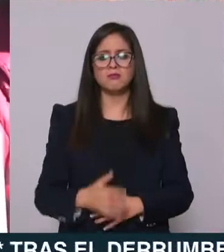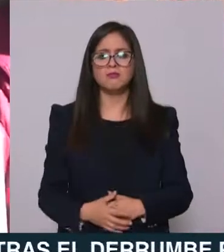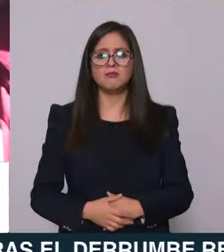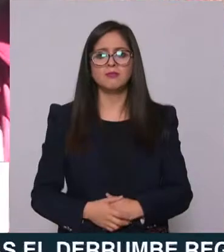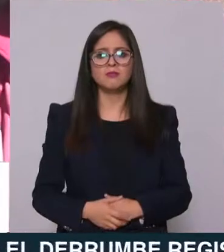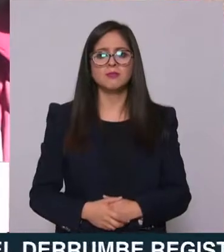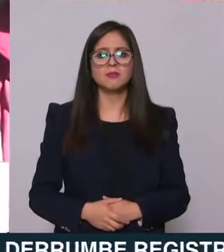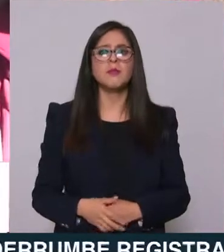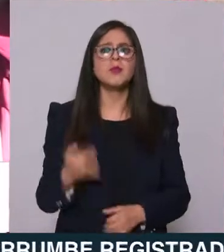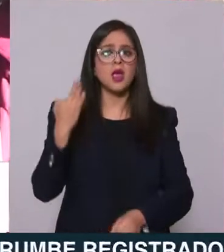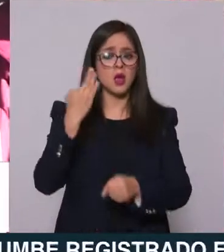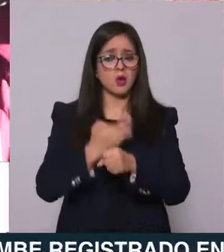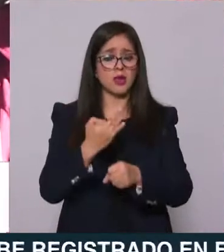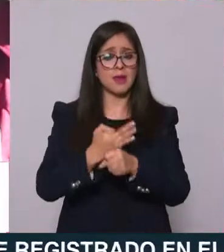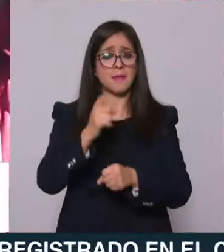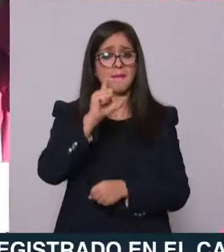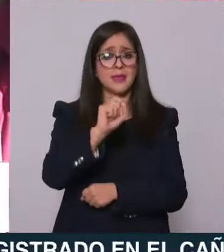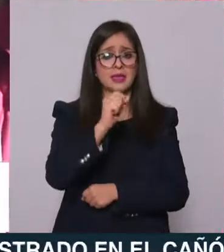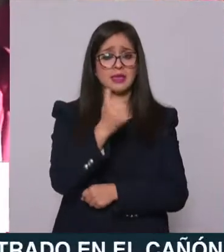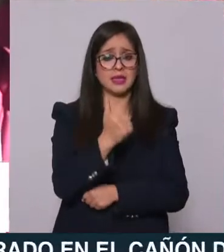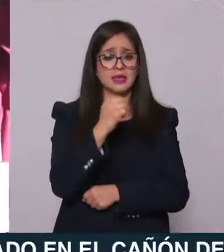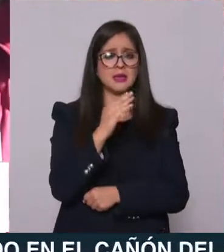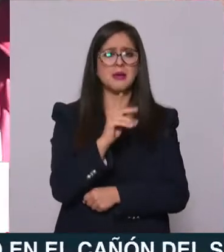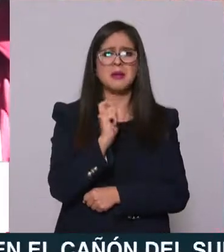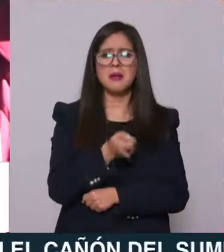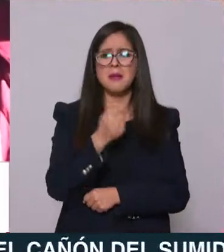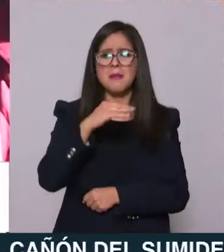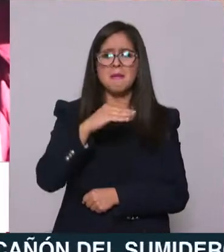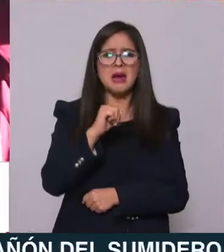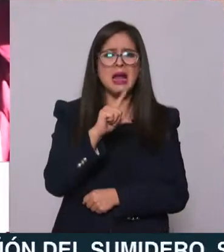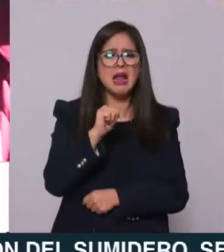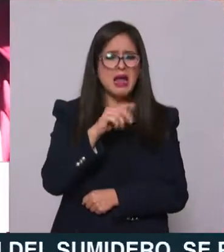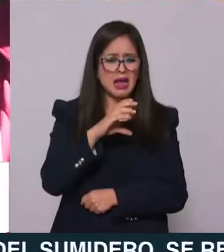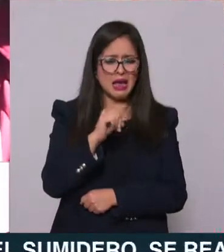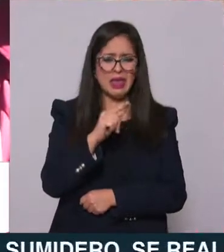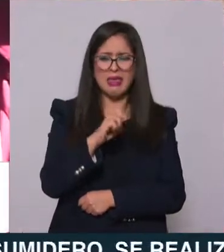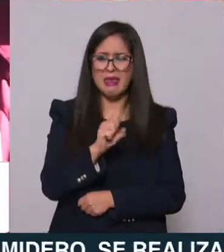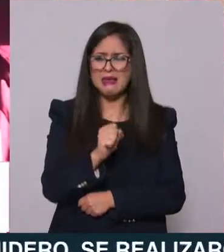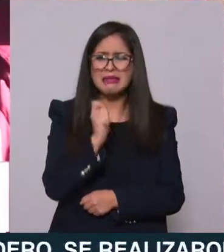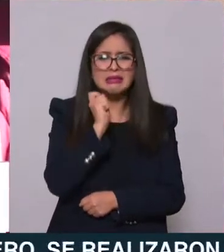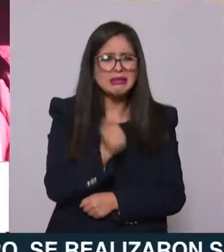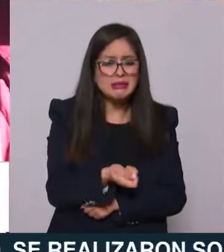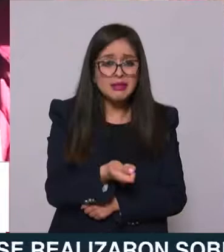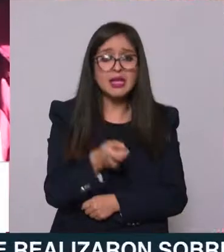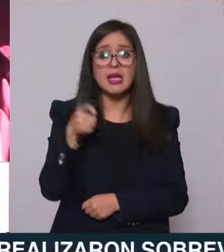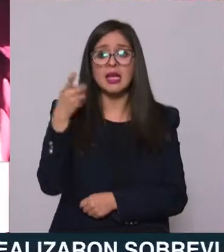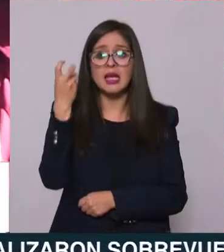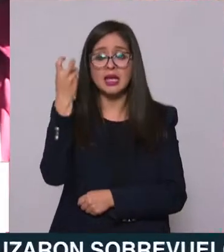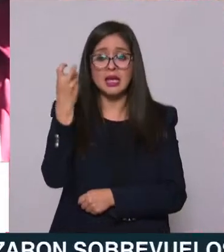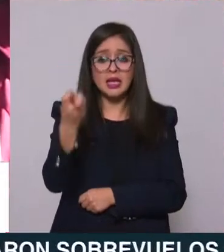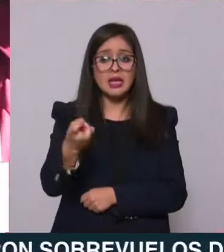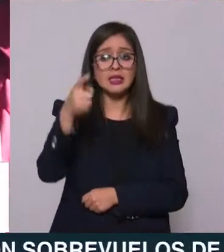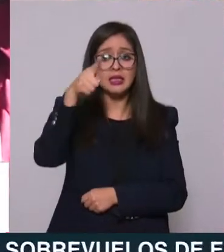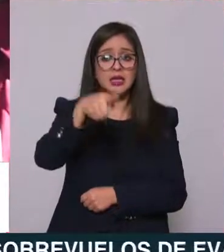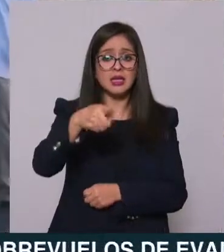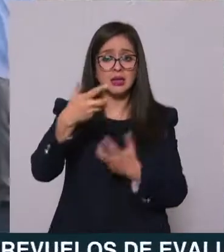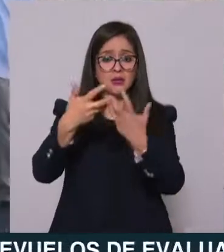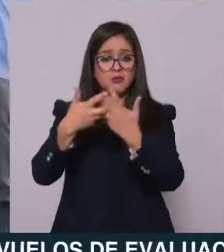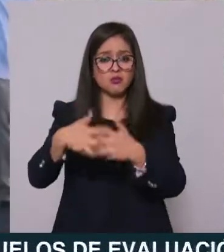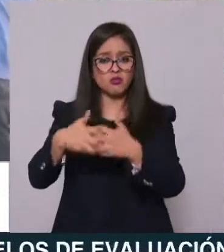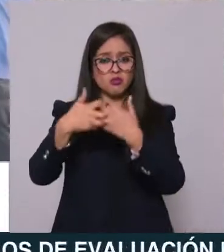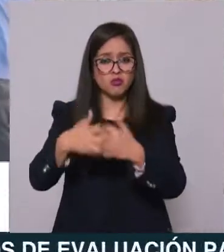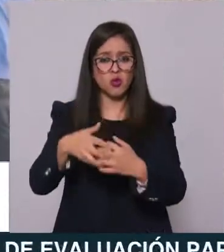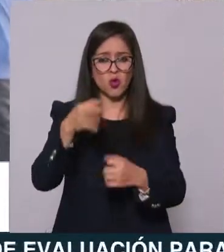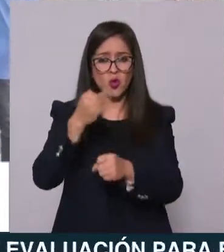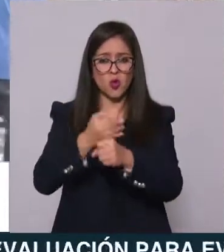26 malacates. ¿Y qué son los malacates? Pues es justamente estas maquinitas que